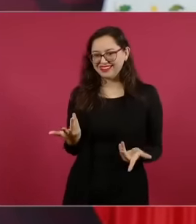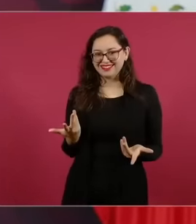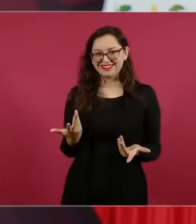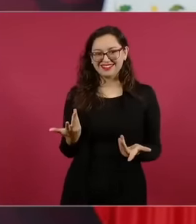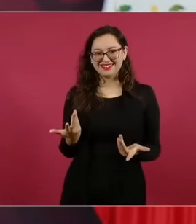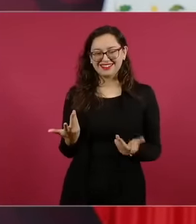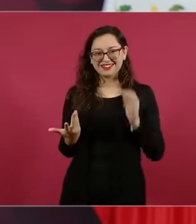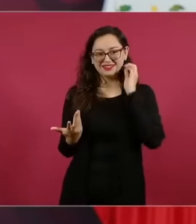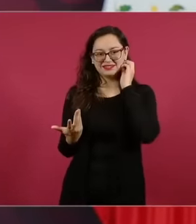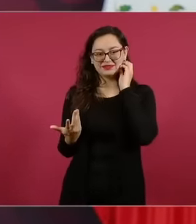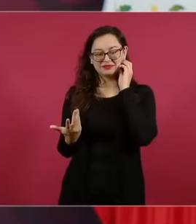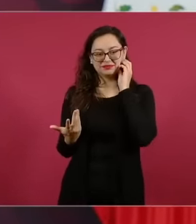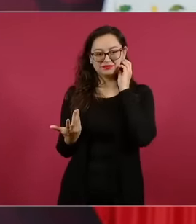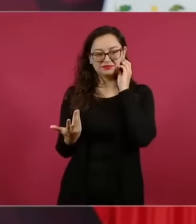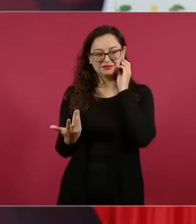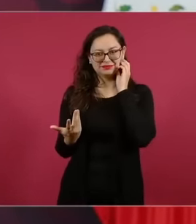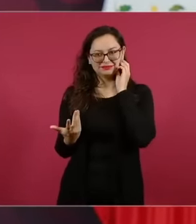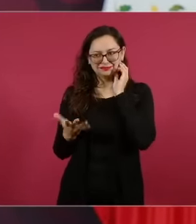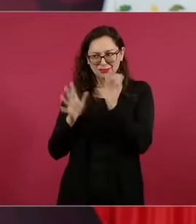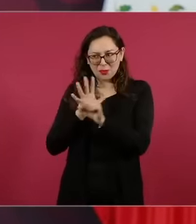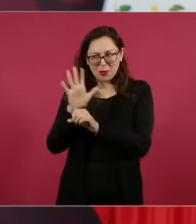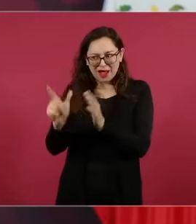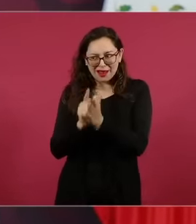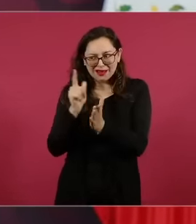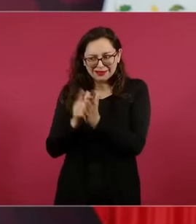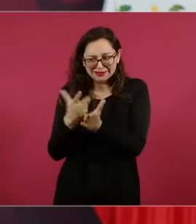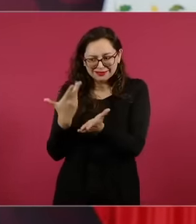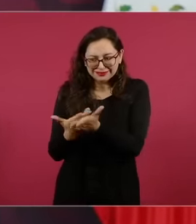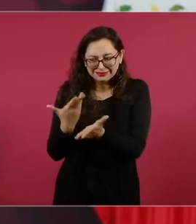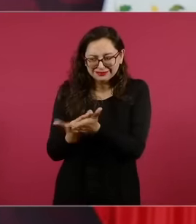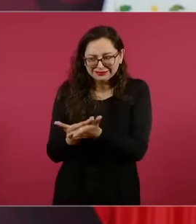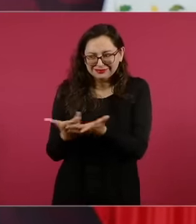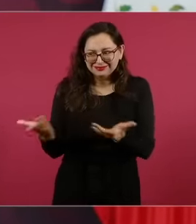del Poder Judicial. ¿Con qué fundamento?